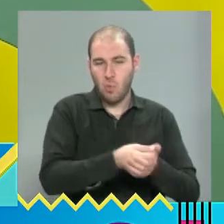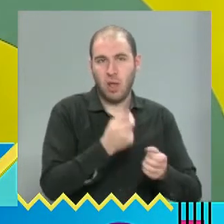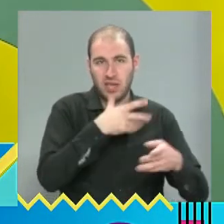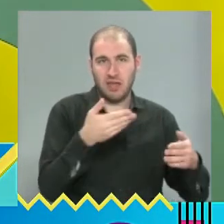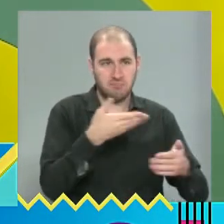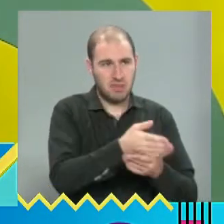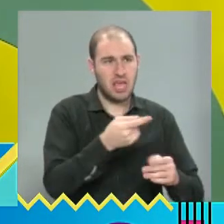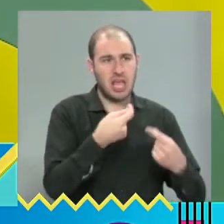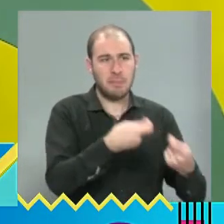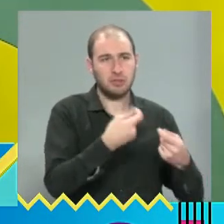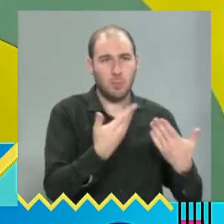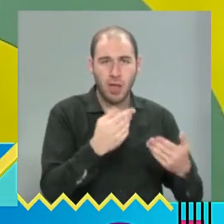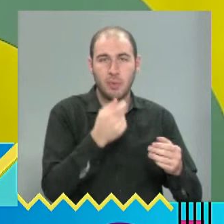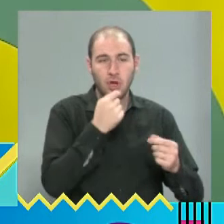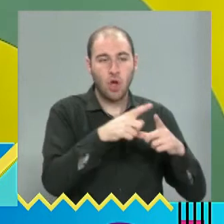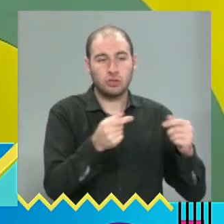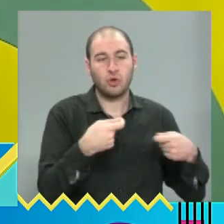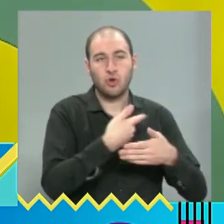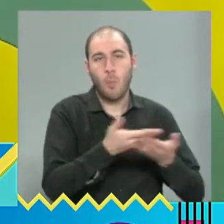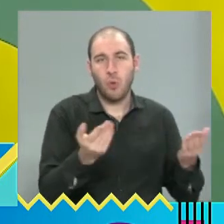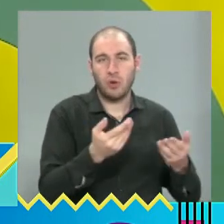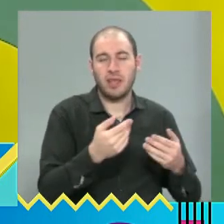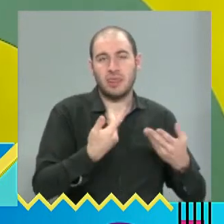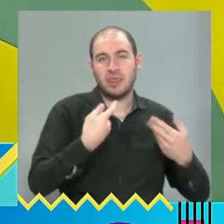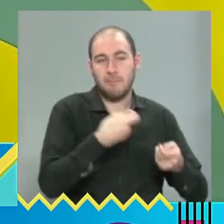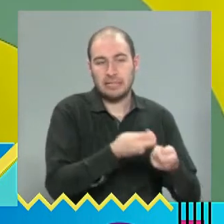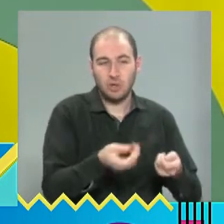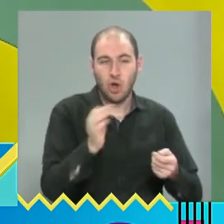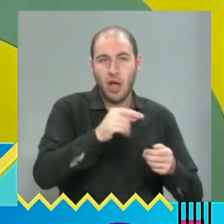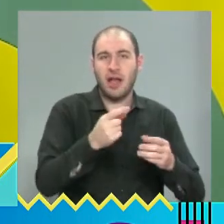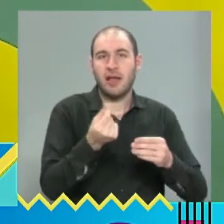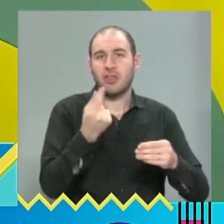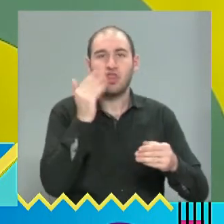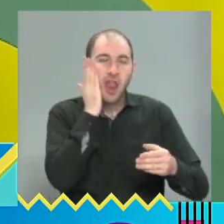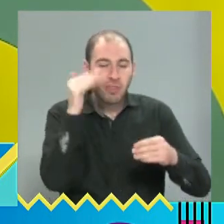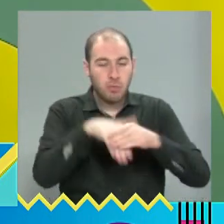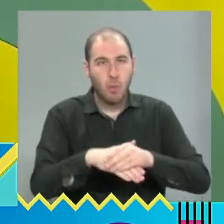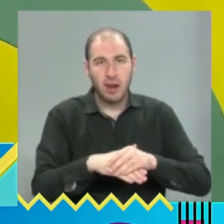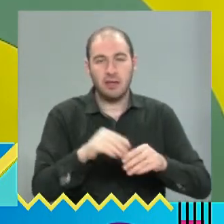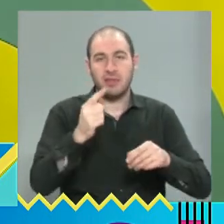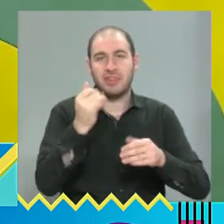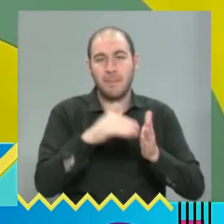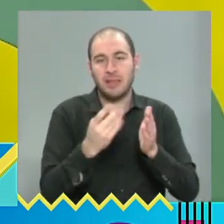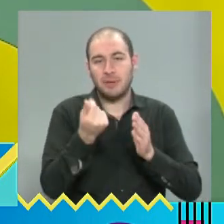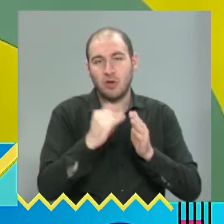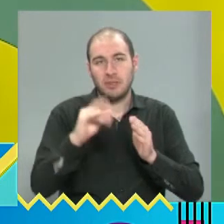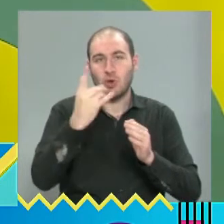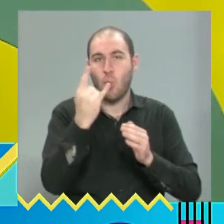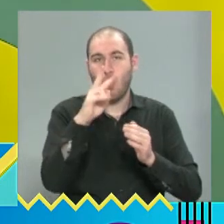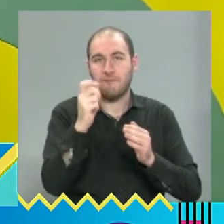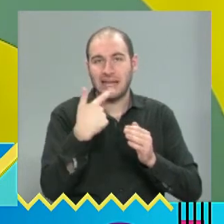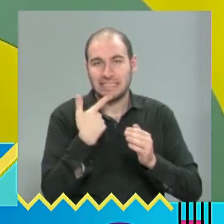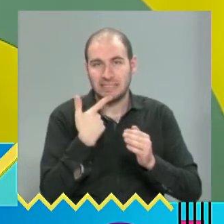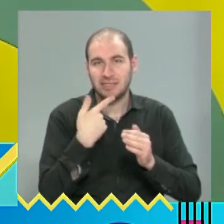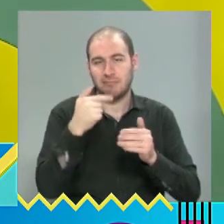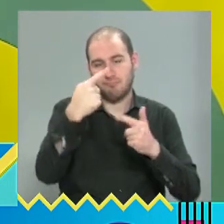a inversiones. Desde fondos comunes de inversión hasta plazos fijos ajustados por inflación en UVAs.